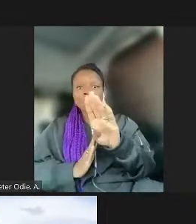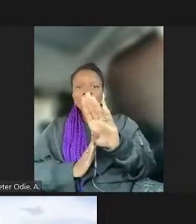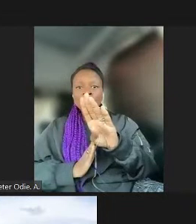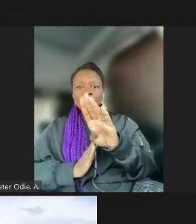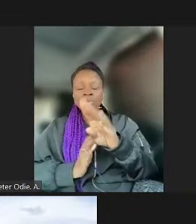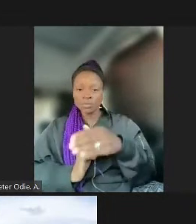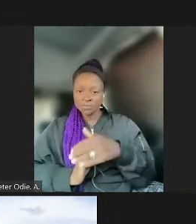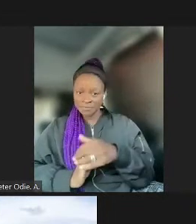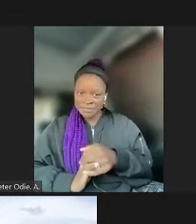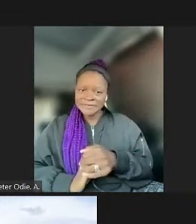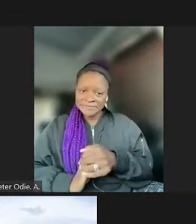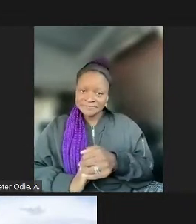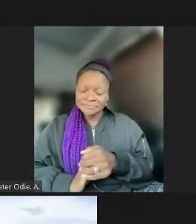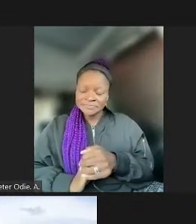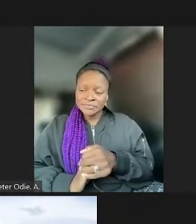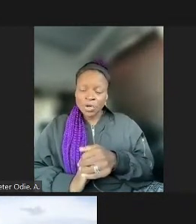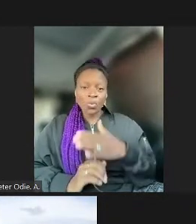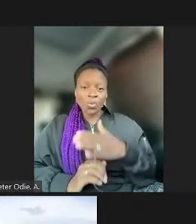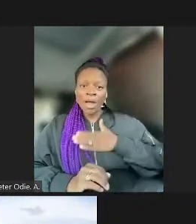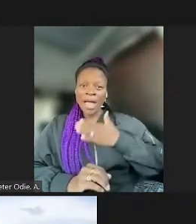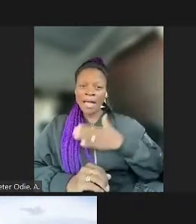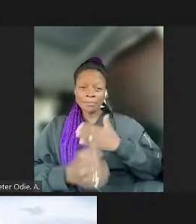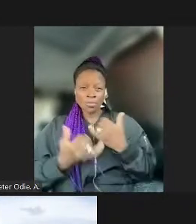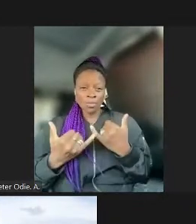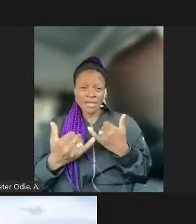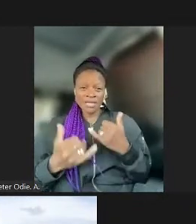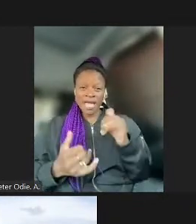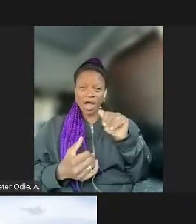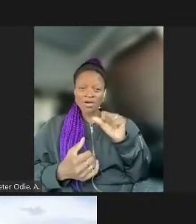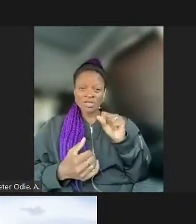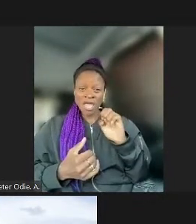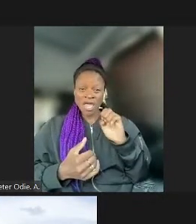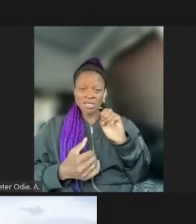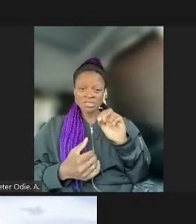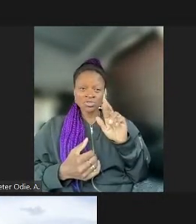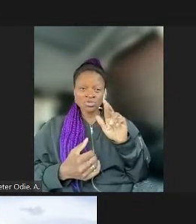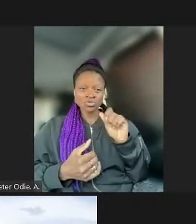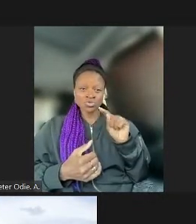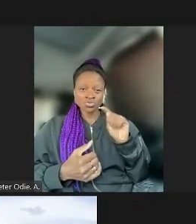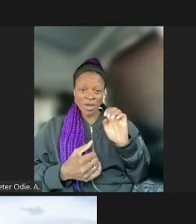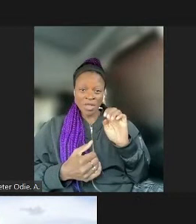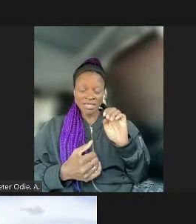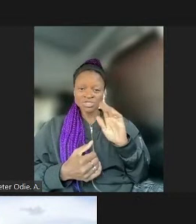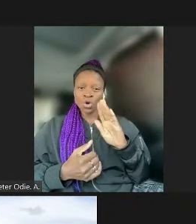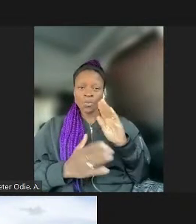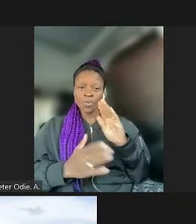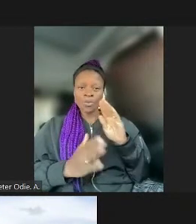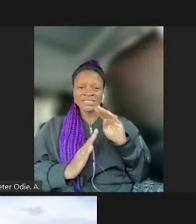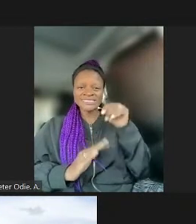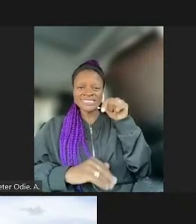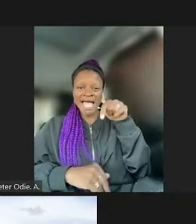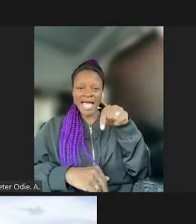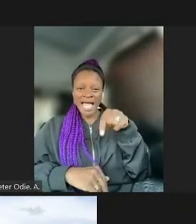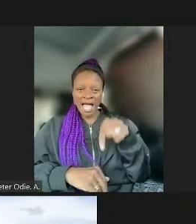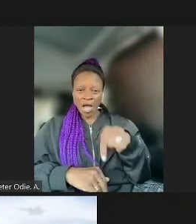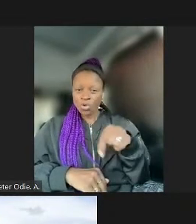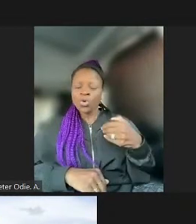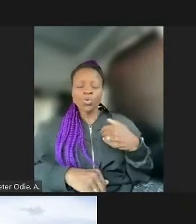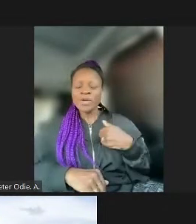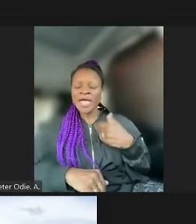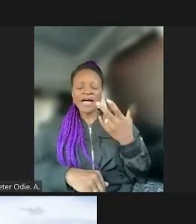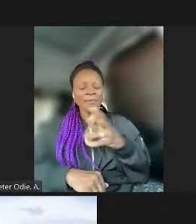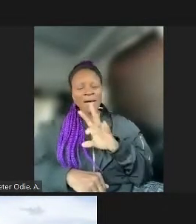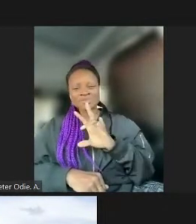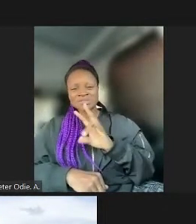hemos tenido todo el tiempo un brote después de los días festivos. Quiere decir que la gente se está juntando y están saliendo